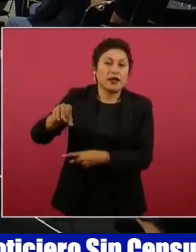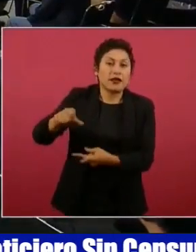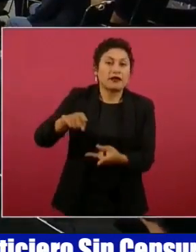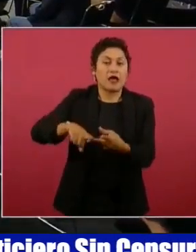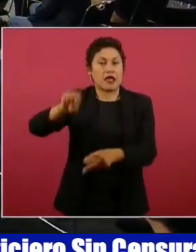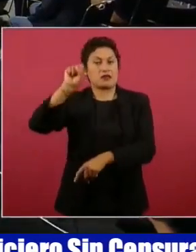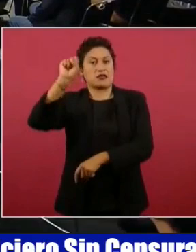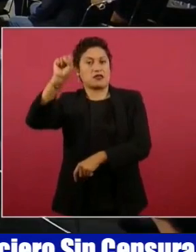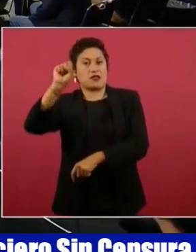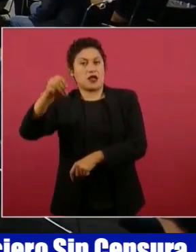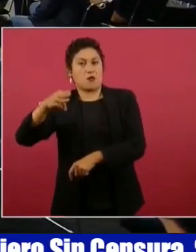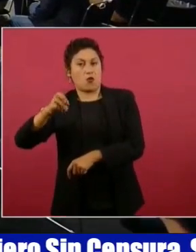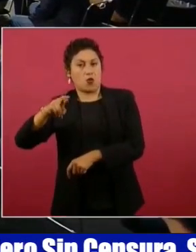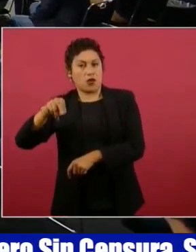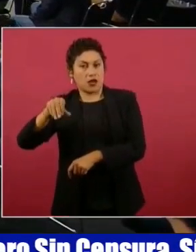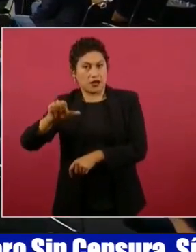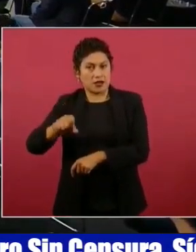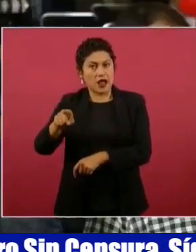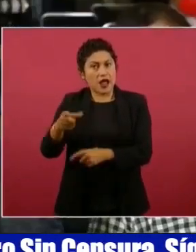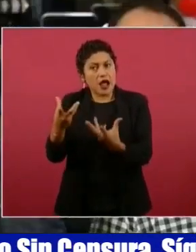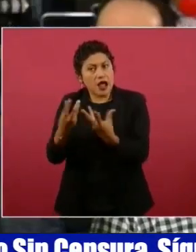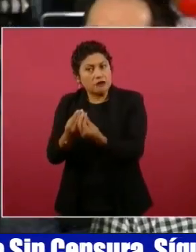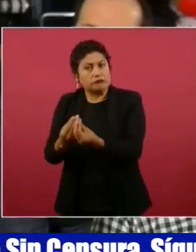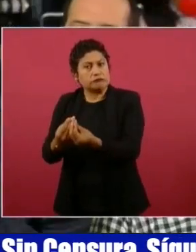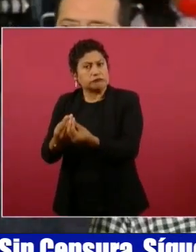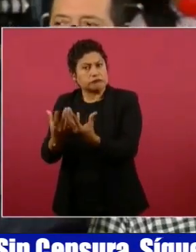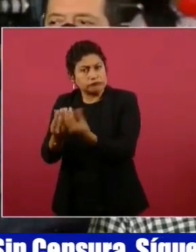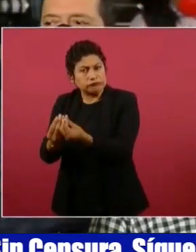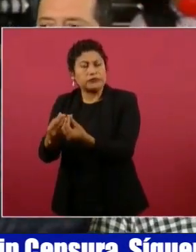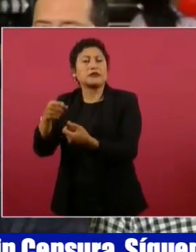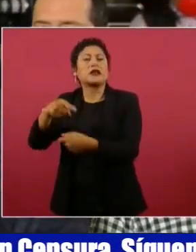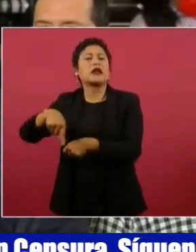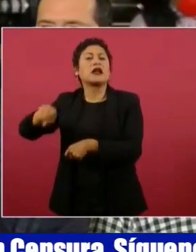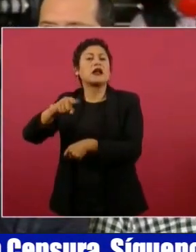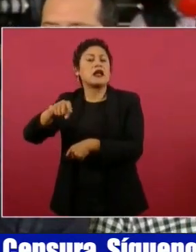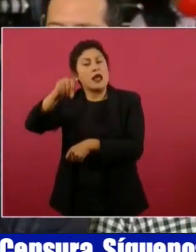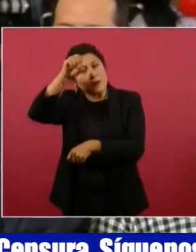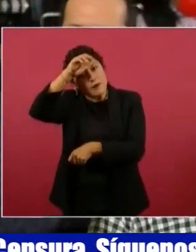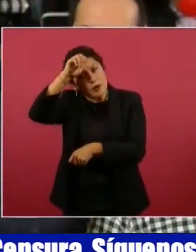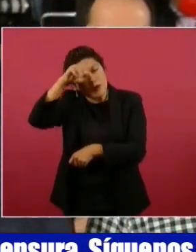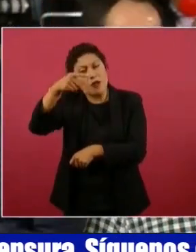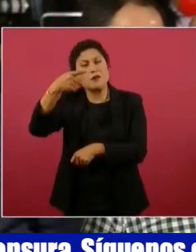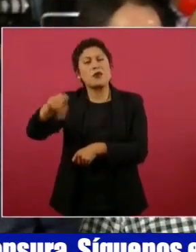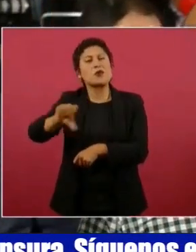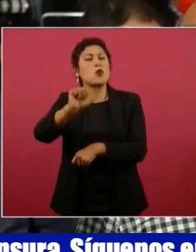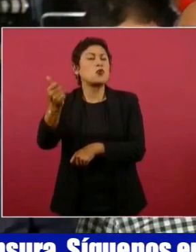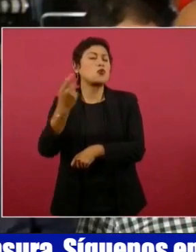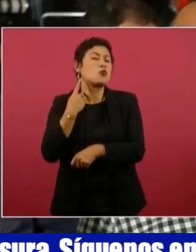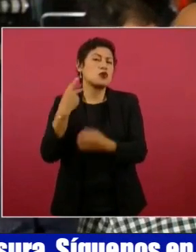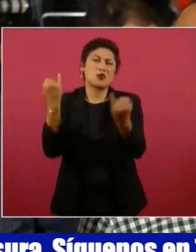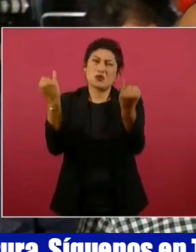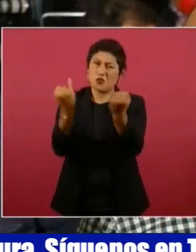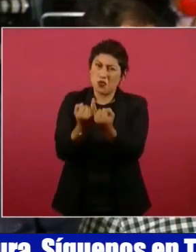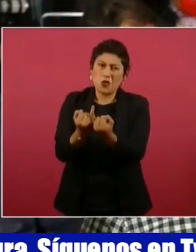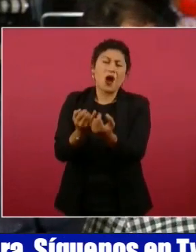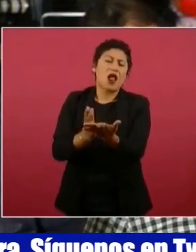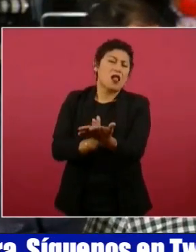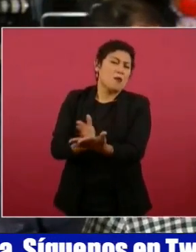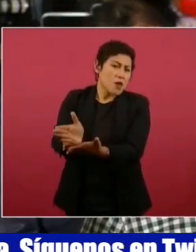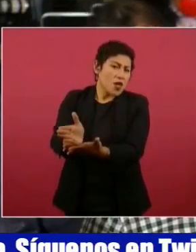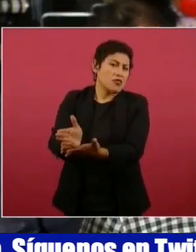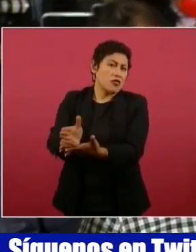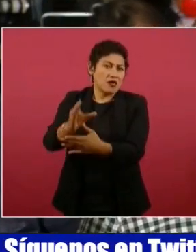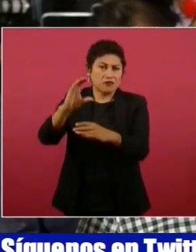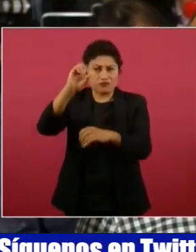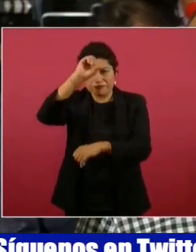Morena metidos en esto, pero también hay políticos del PRI, del PAN, del PRD, de cualquier espacio. Sin